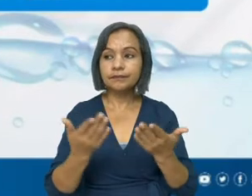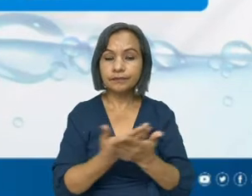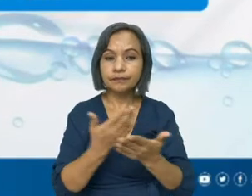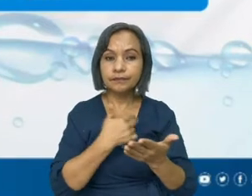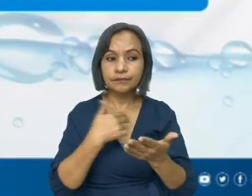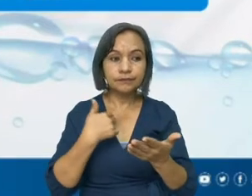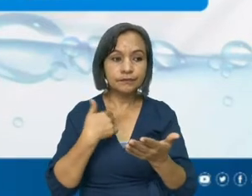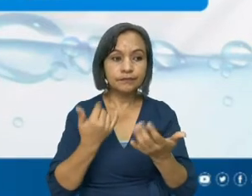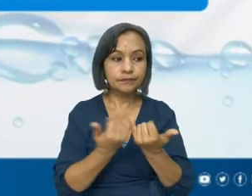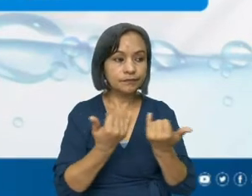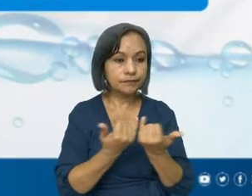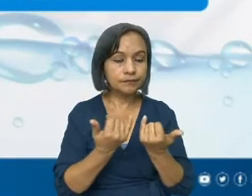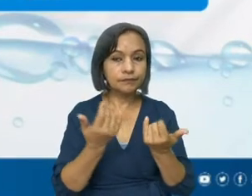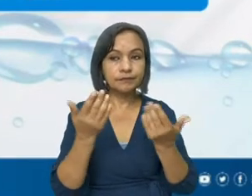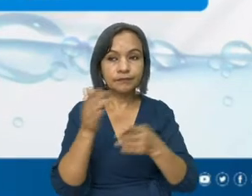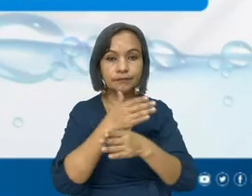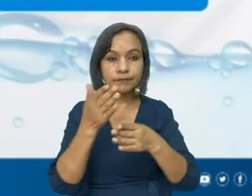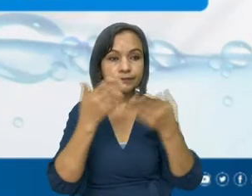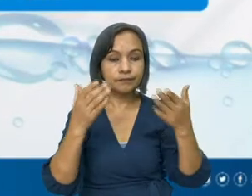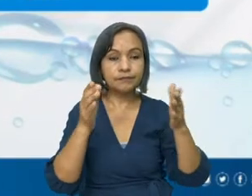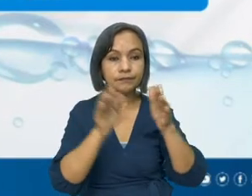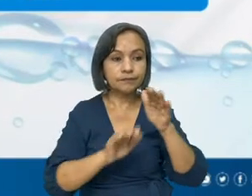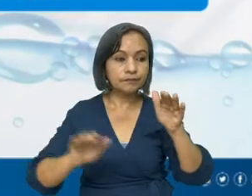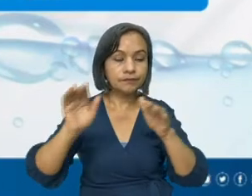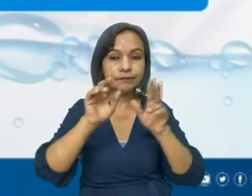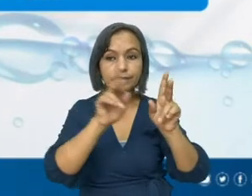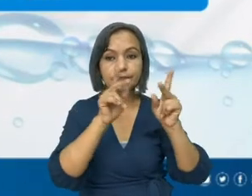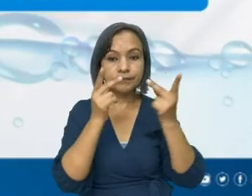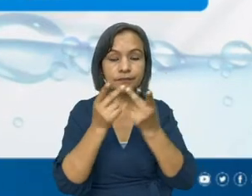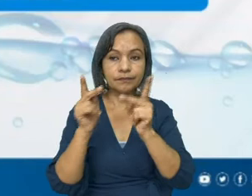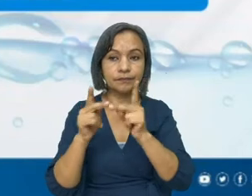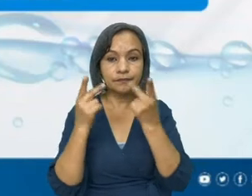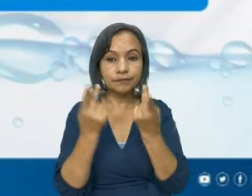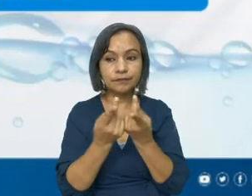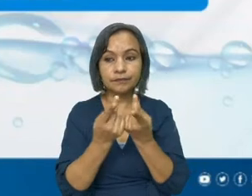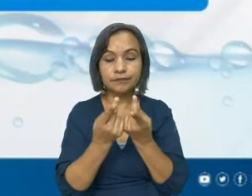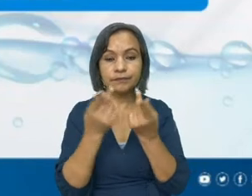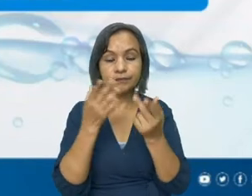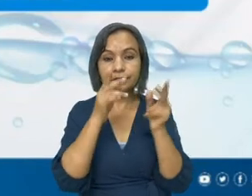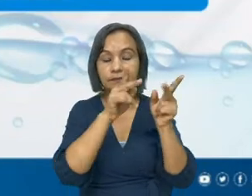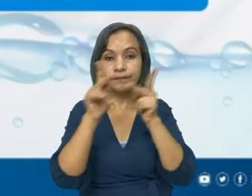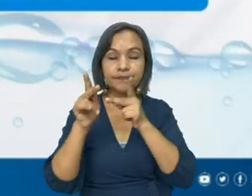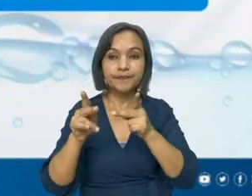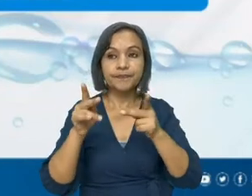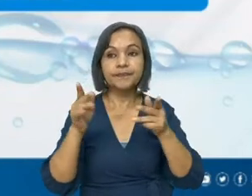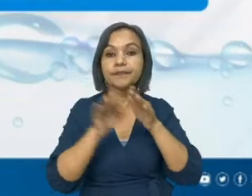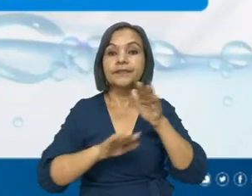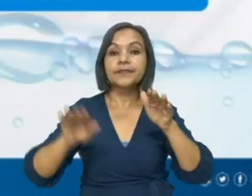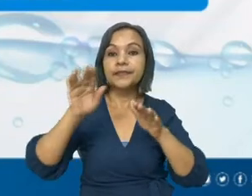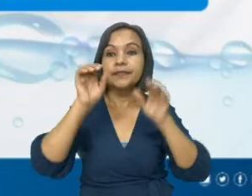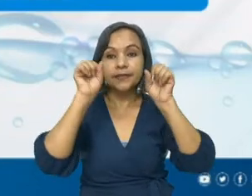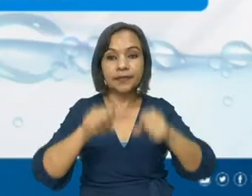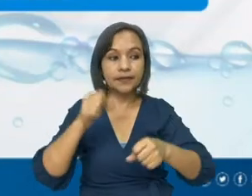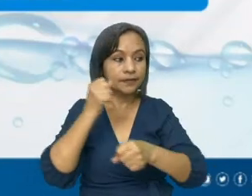actualizadas pues a tono con los intereses más genuinos de la población, es decir, en función de la gente, y además con ellos vamos a